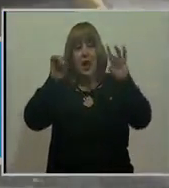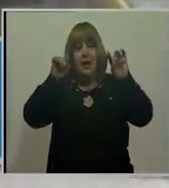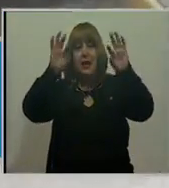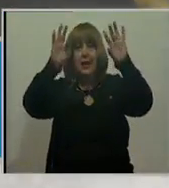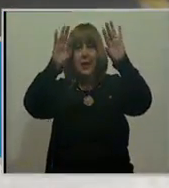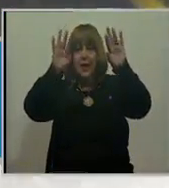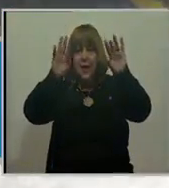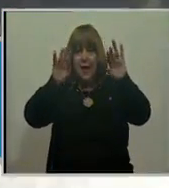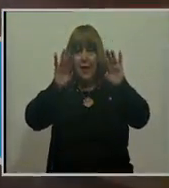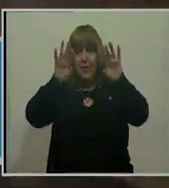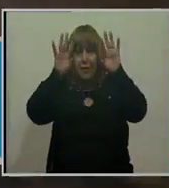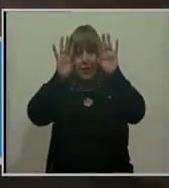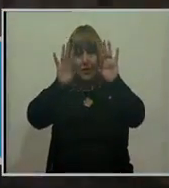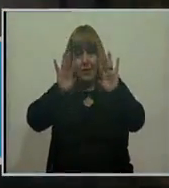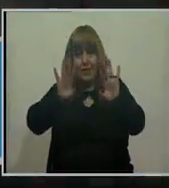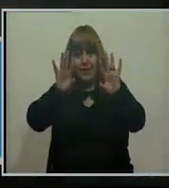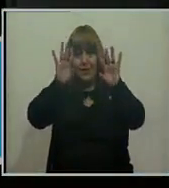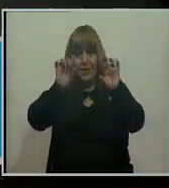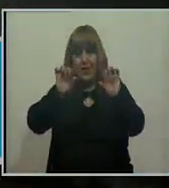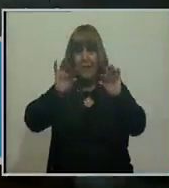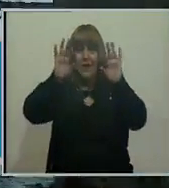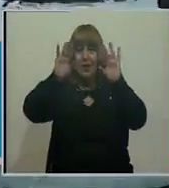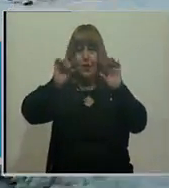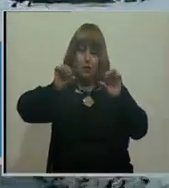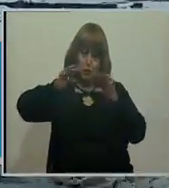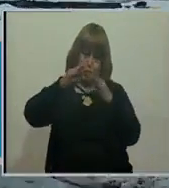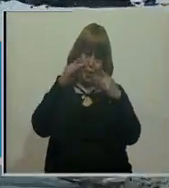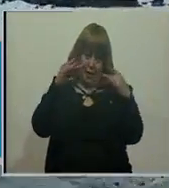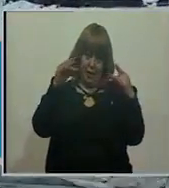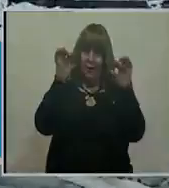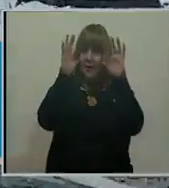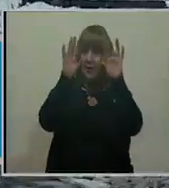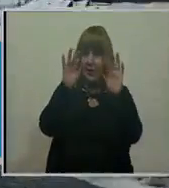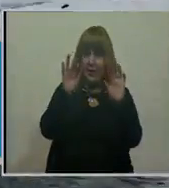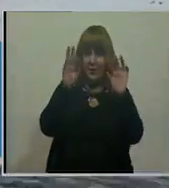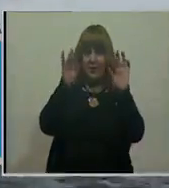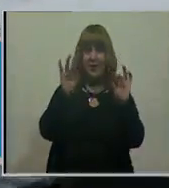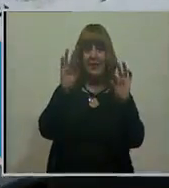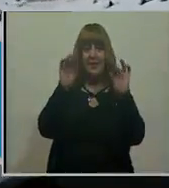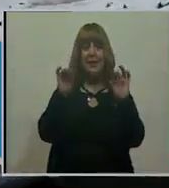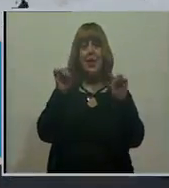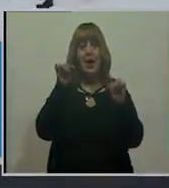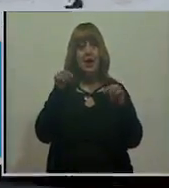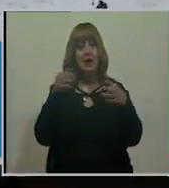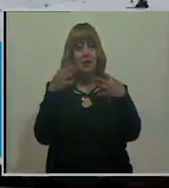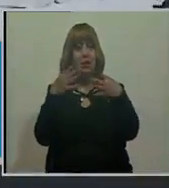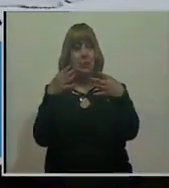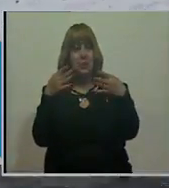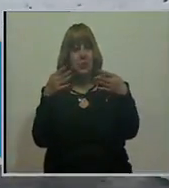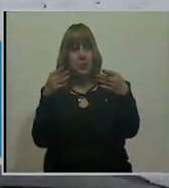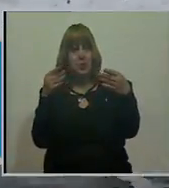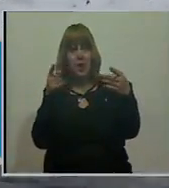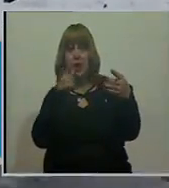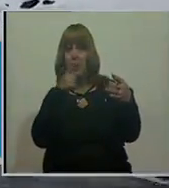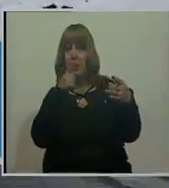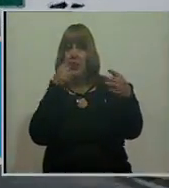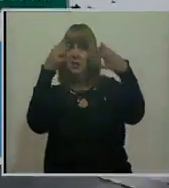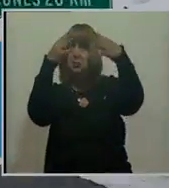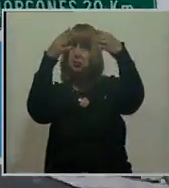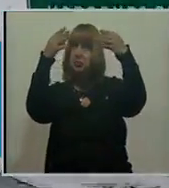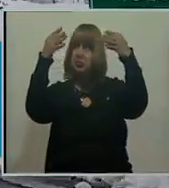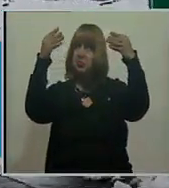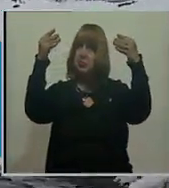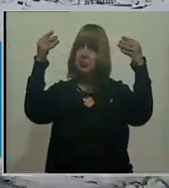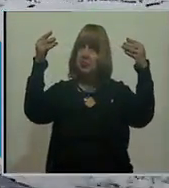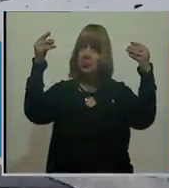hace algunos minutos, muy leve. Ya está tendiendo a desaparecer todo este temporal que apareció ayer